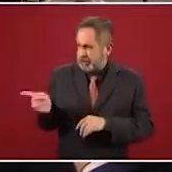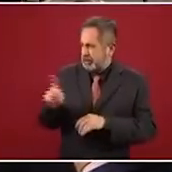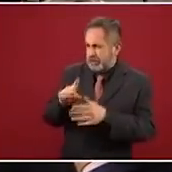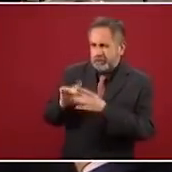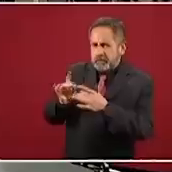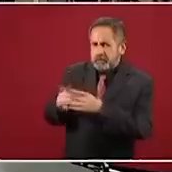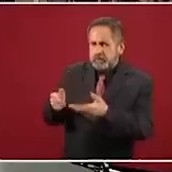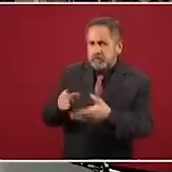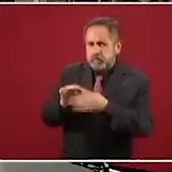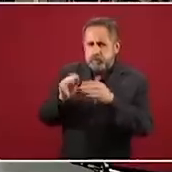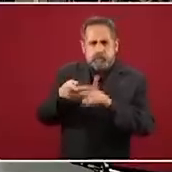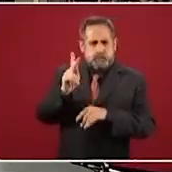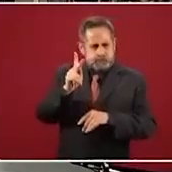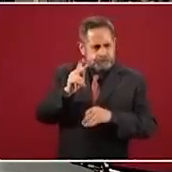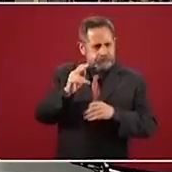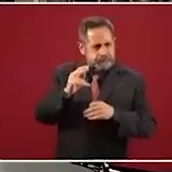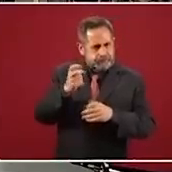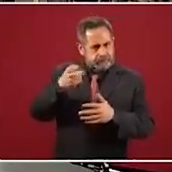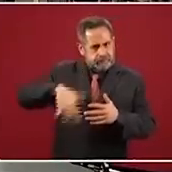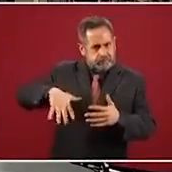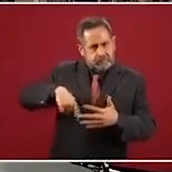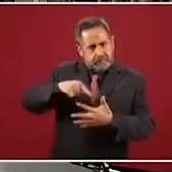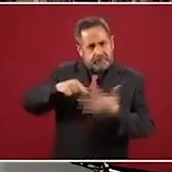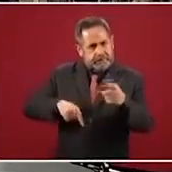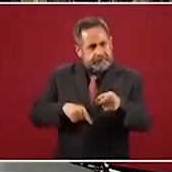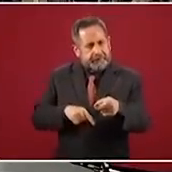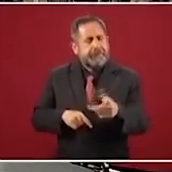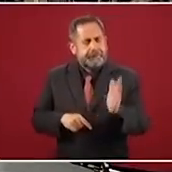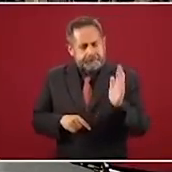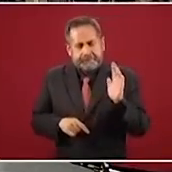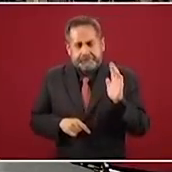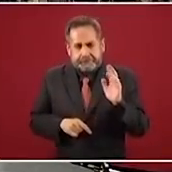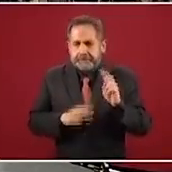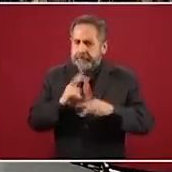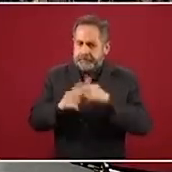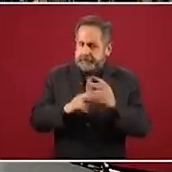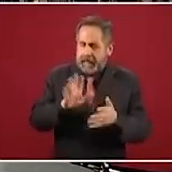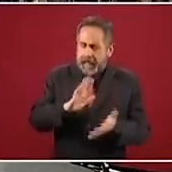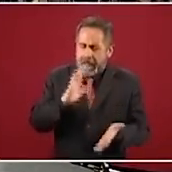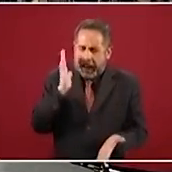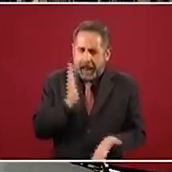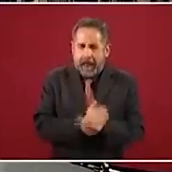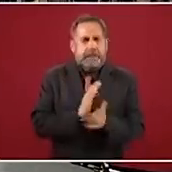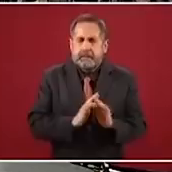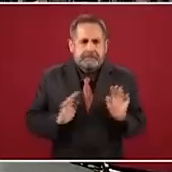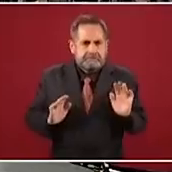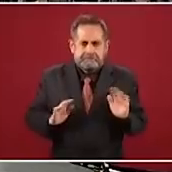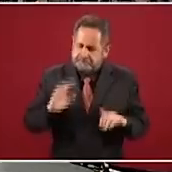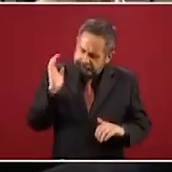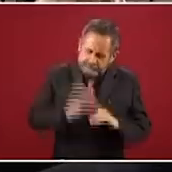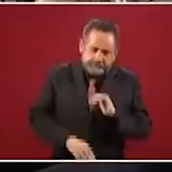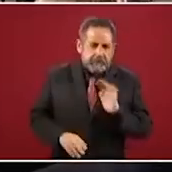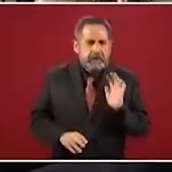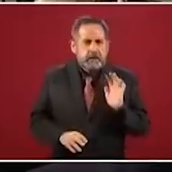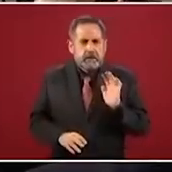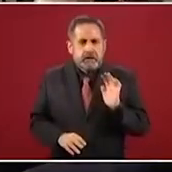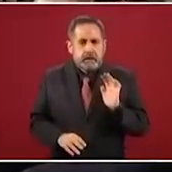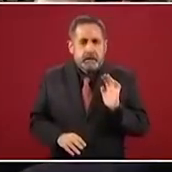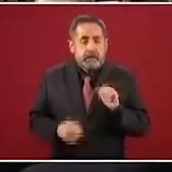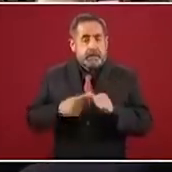sobre eso. Pero todo esto se va a terminar, porque primero